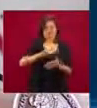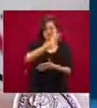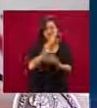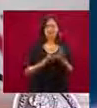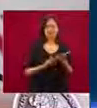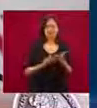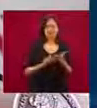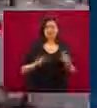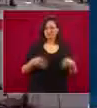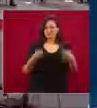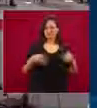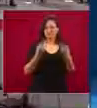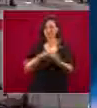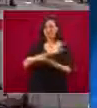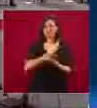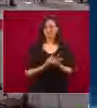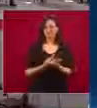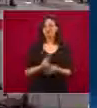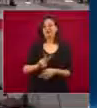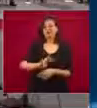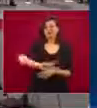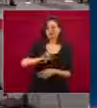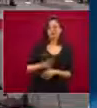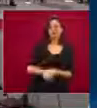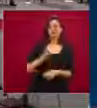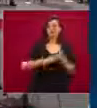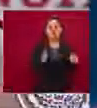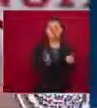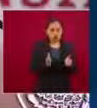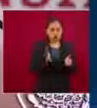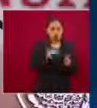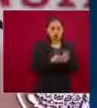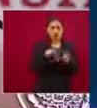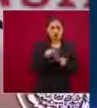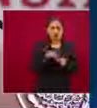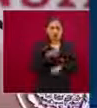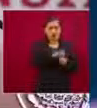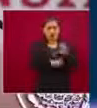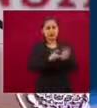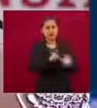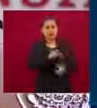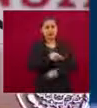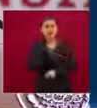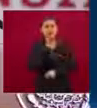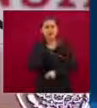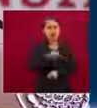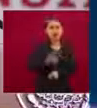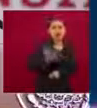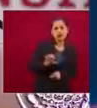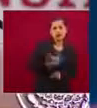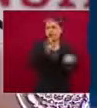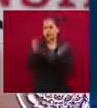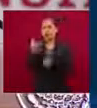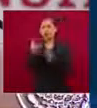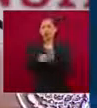y afortunadamente las autoridades, creo yo, han ido dando pasos tratando de adelantarse a estas innovaciones que se